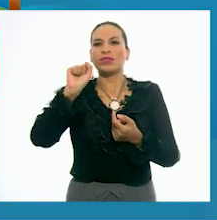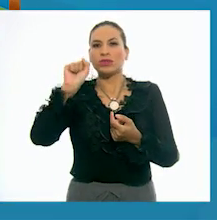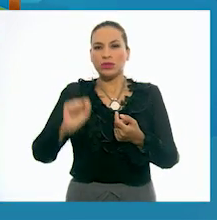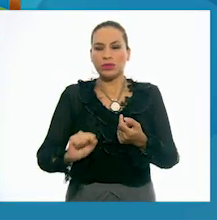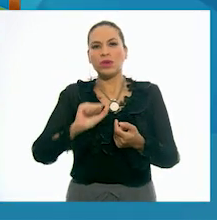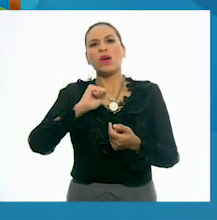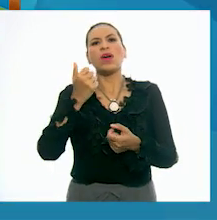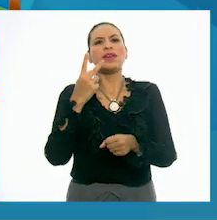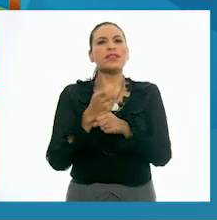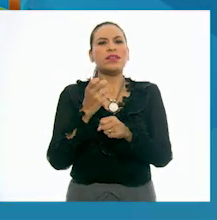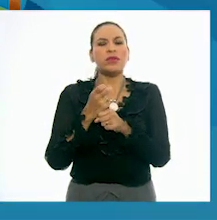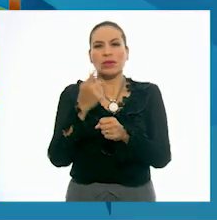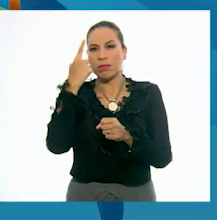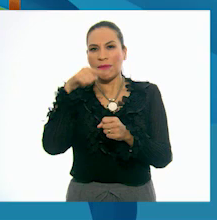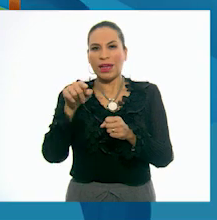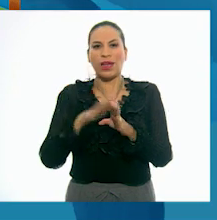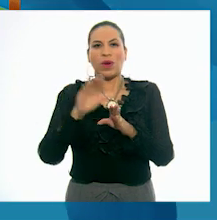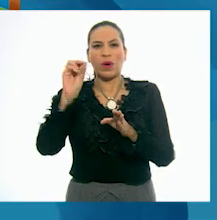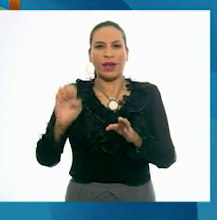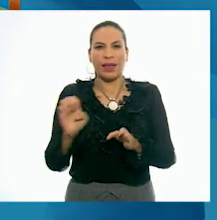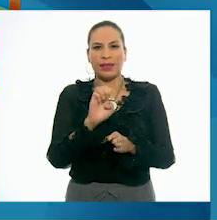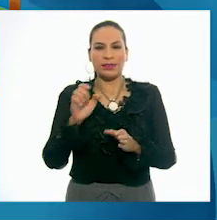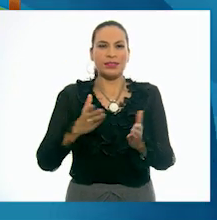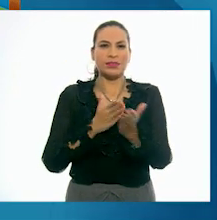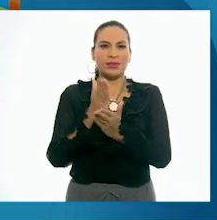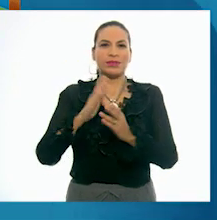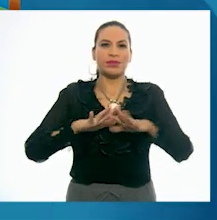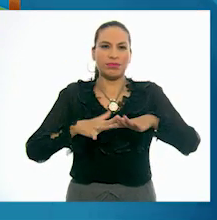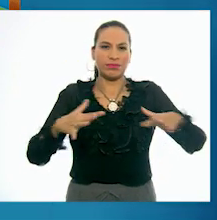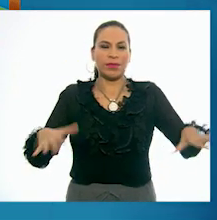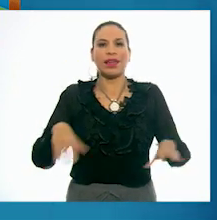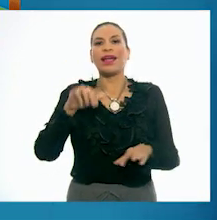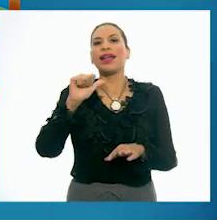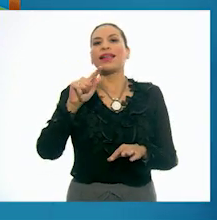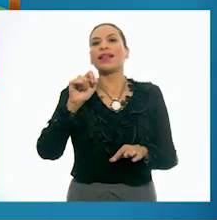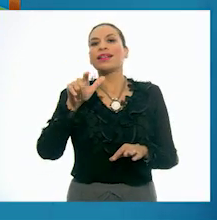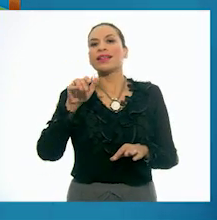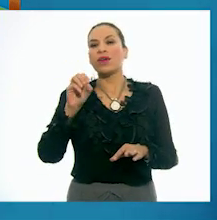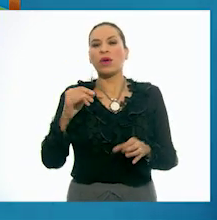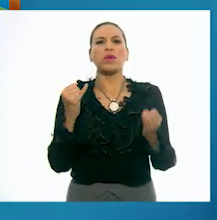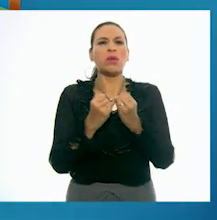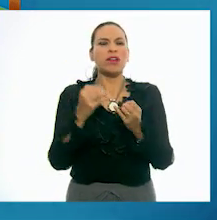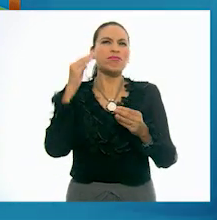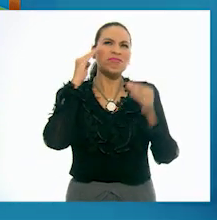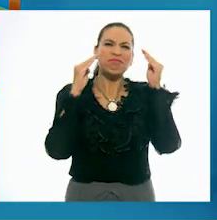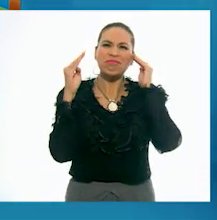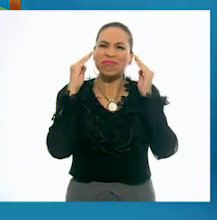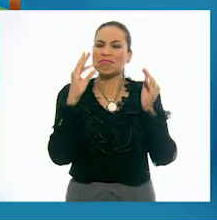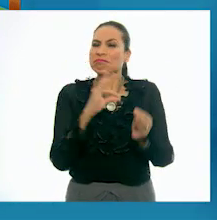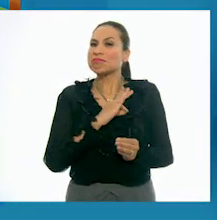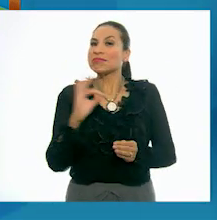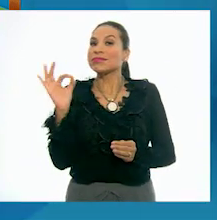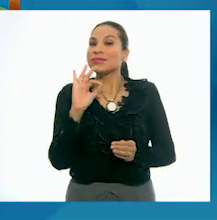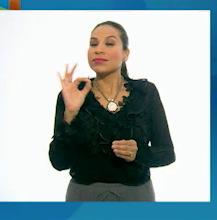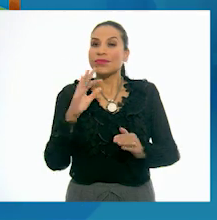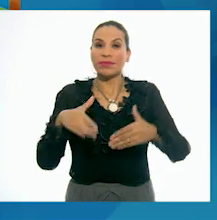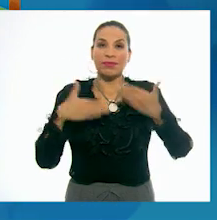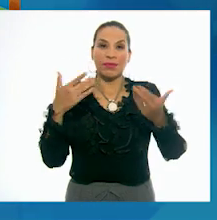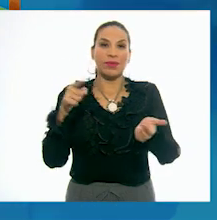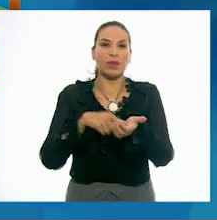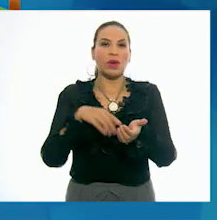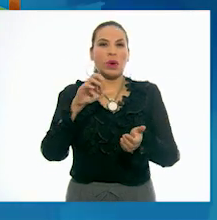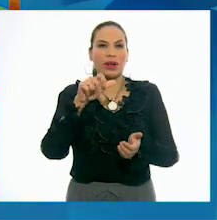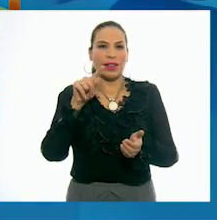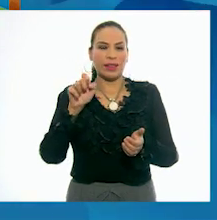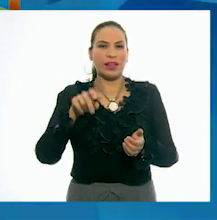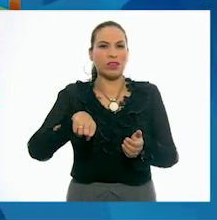la segunda era ir hacia el oeste, cruzando el Océano Atlántico. También se pensó en la posibilidad de llegar a Oriente